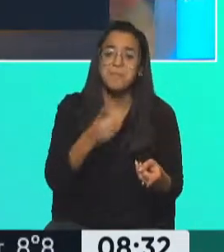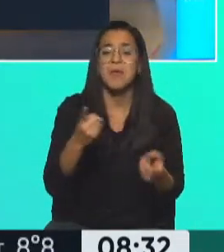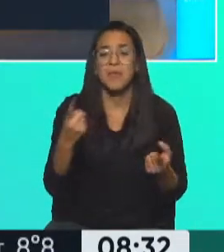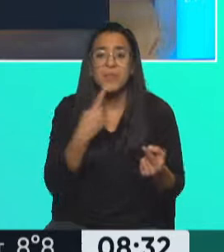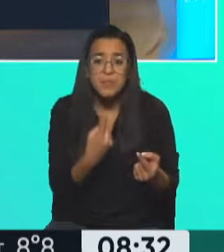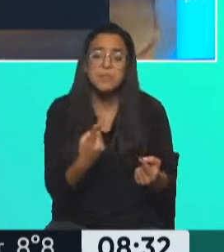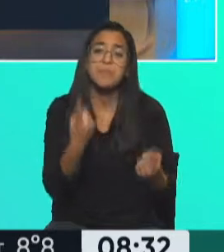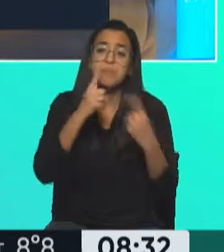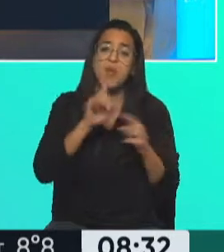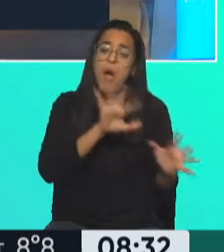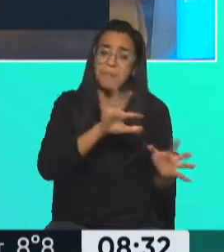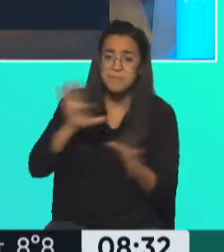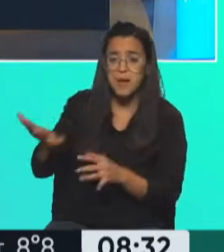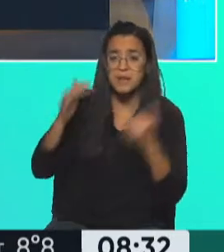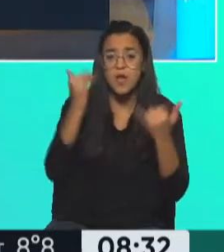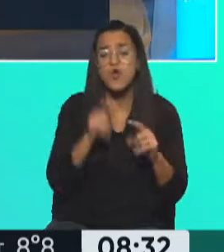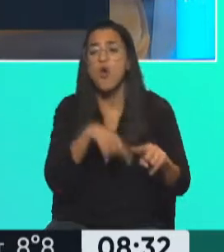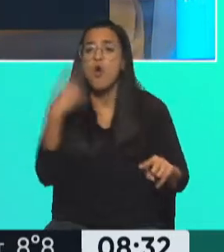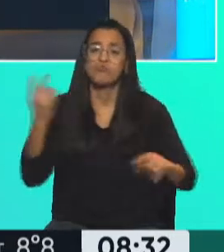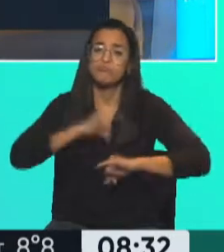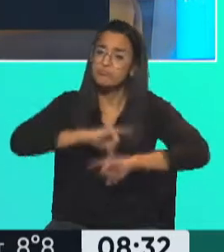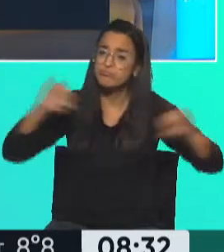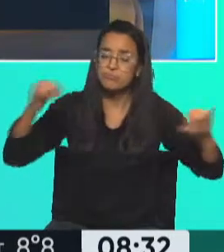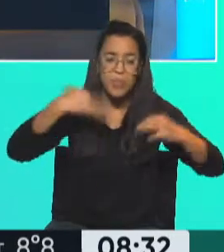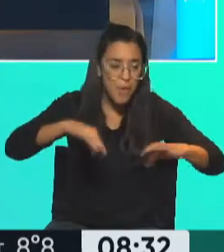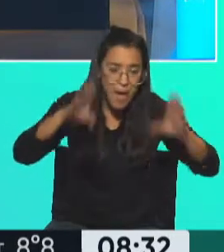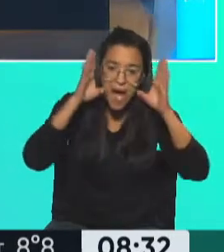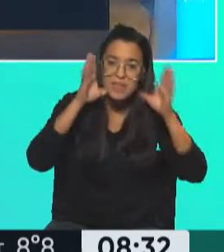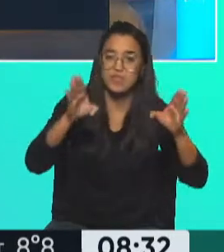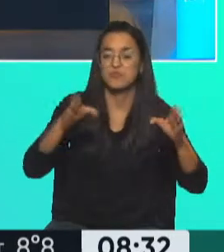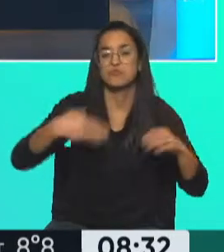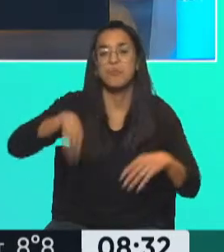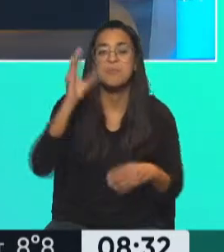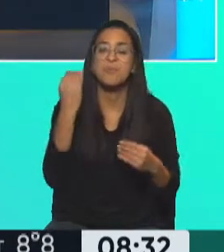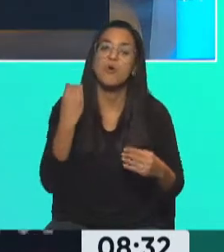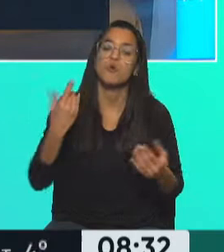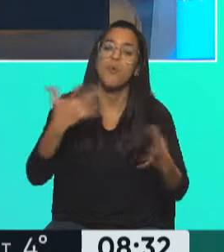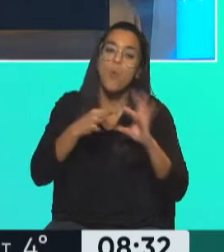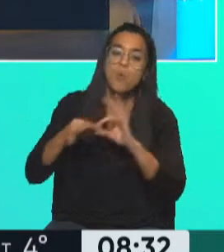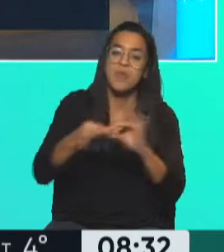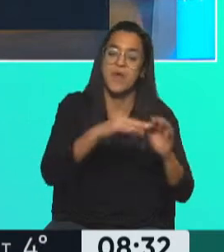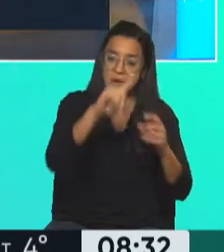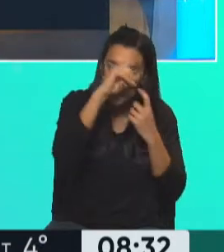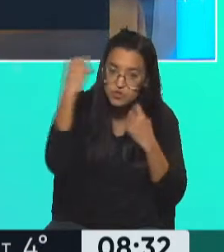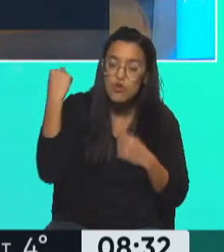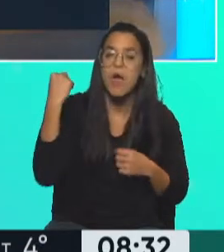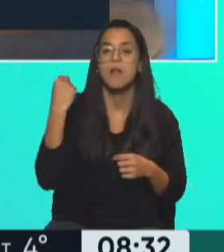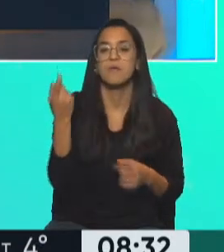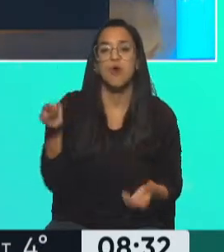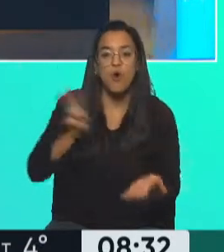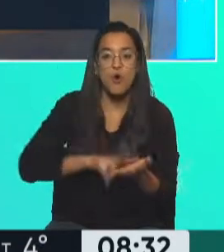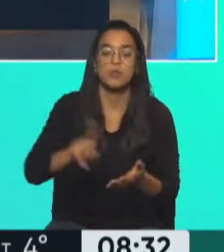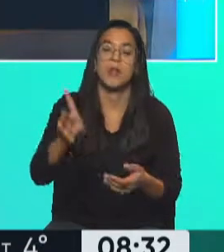remarcando, pero por otro lado hay otro mensaje que hay que prestarle especial atención, porque hablan de la unidad nacional, se vuelve a levantar la